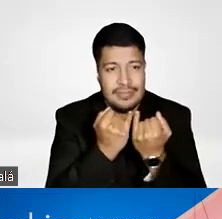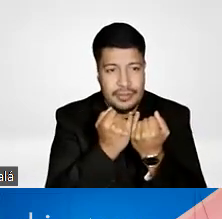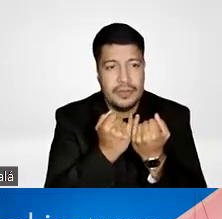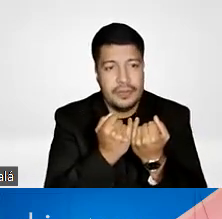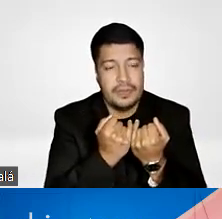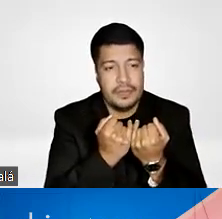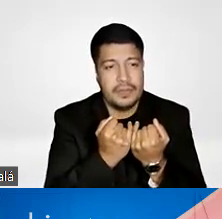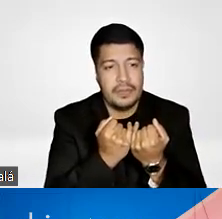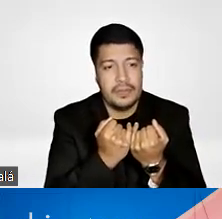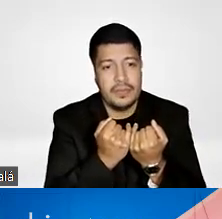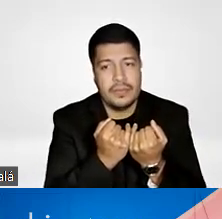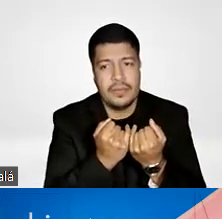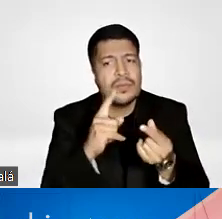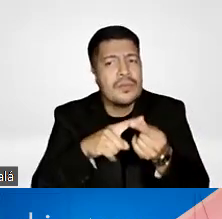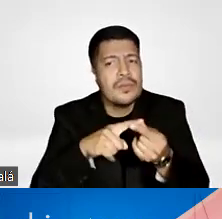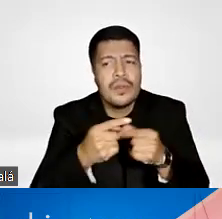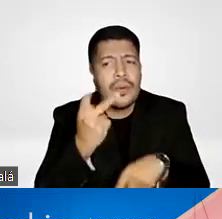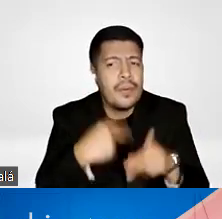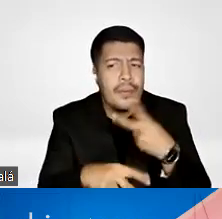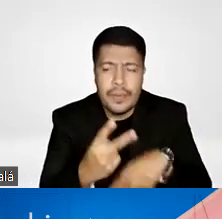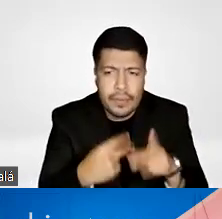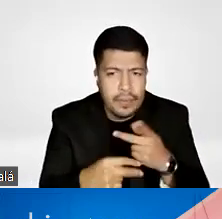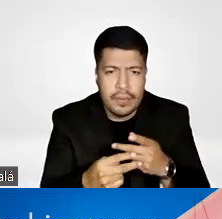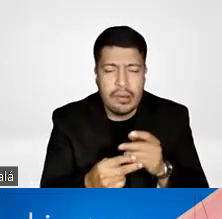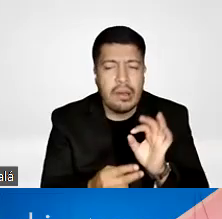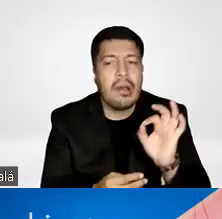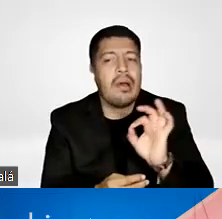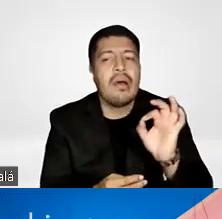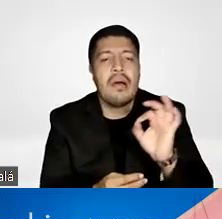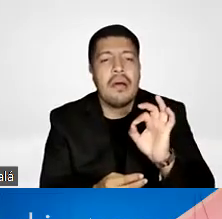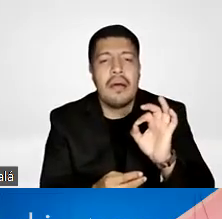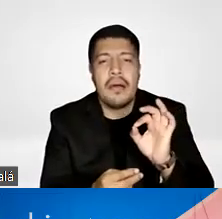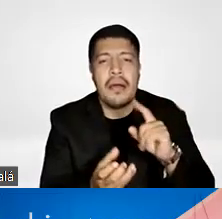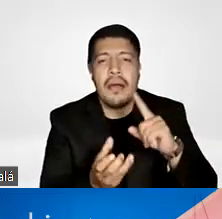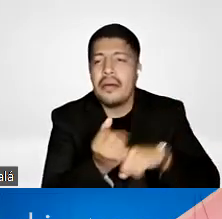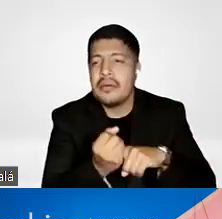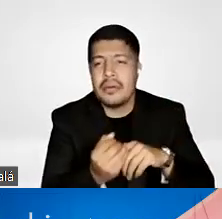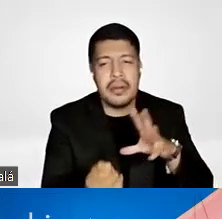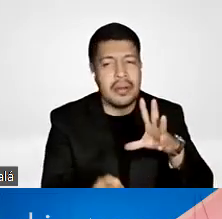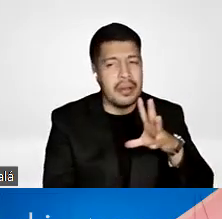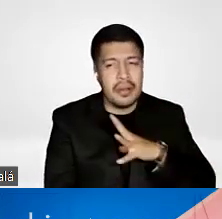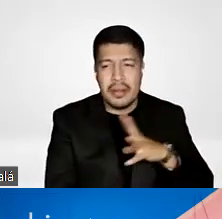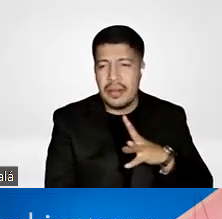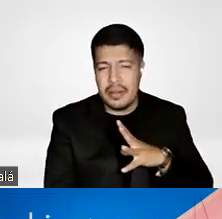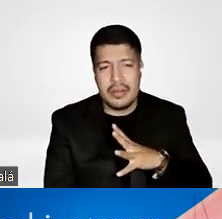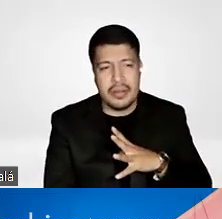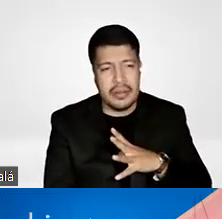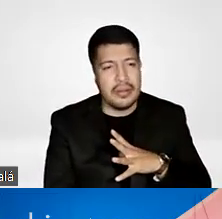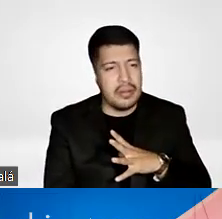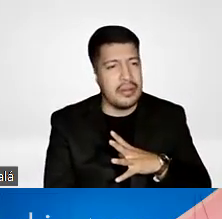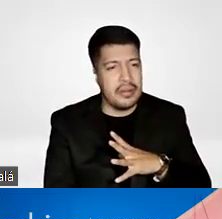que se originan de alguna manera, hay una disrupción precoz en nuestro neurodesarrollo. ¿En qué